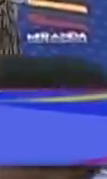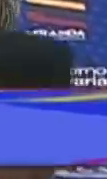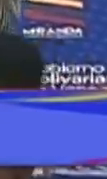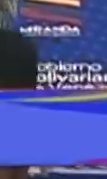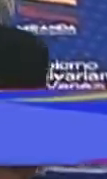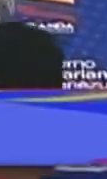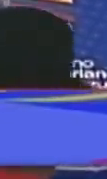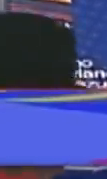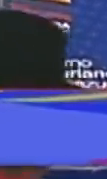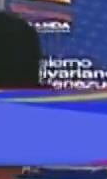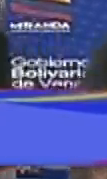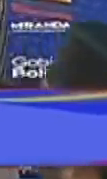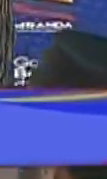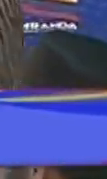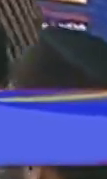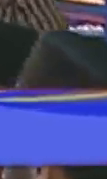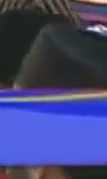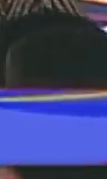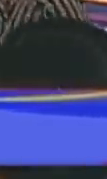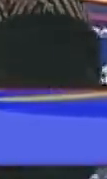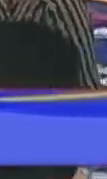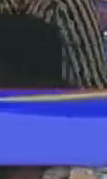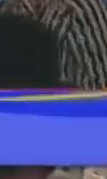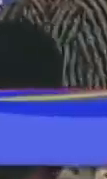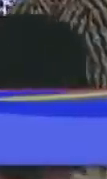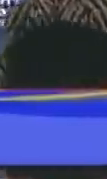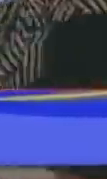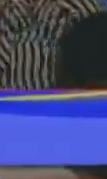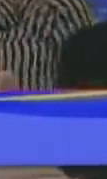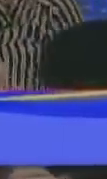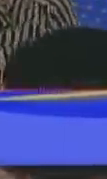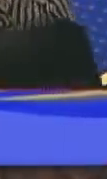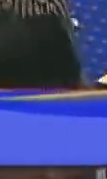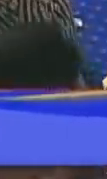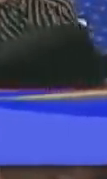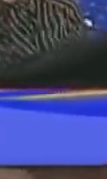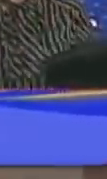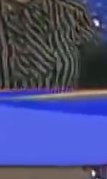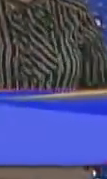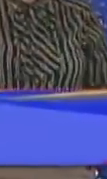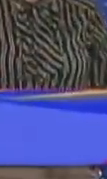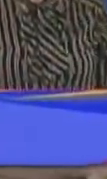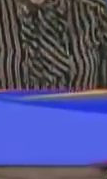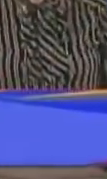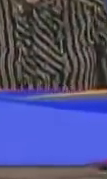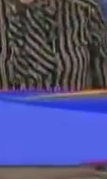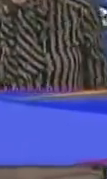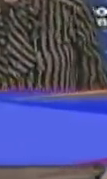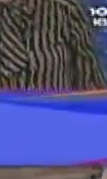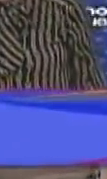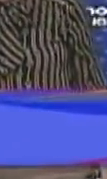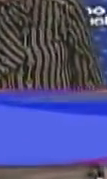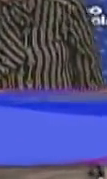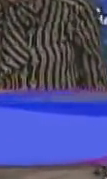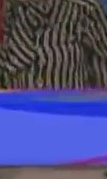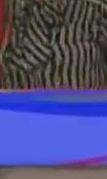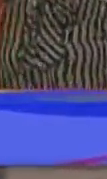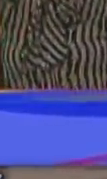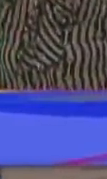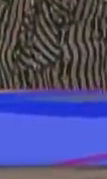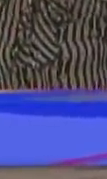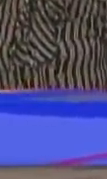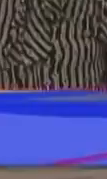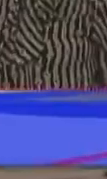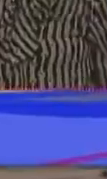los cuadrantes de paz. Los mismos tienen dentro de sus funciones fortalecer el ejercicio de gobierno local